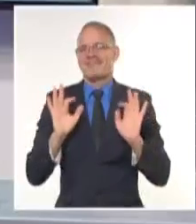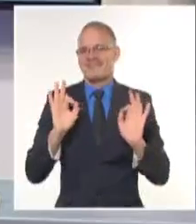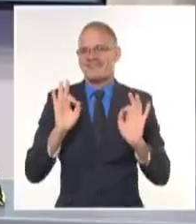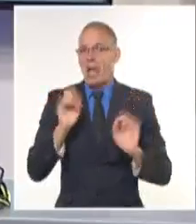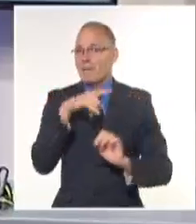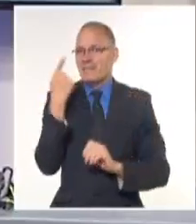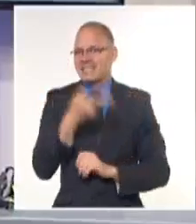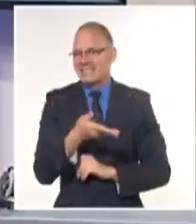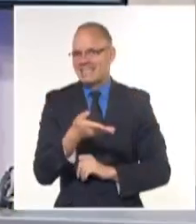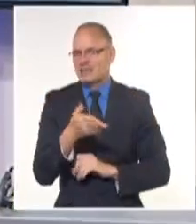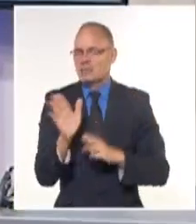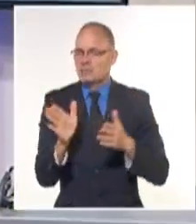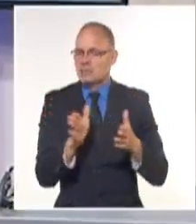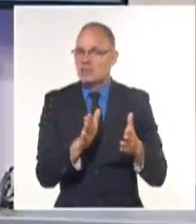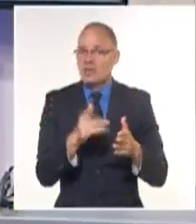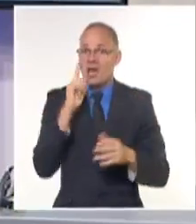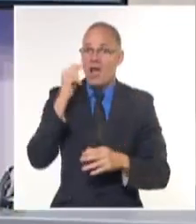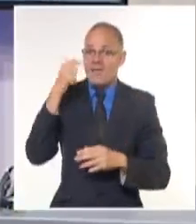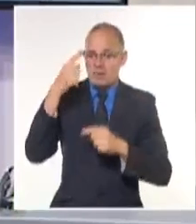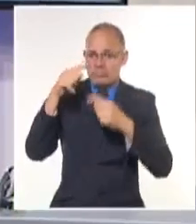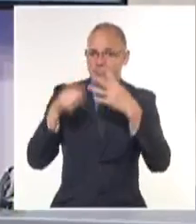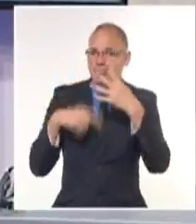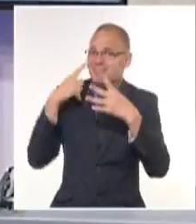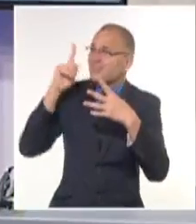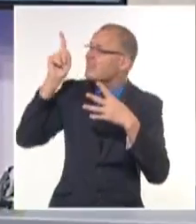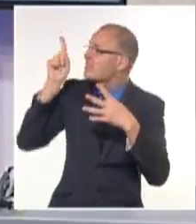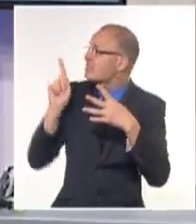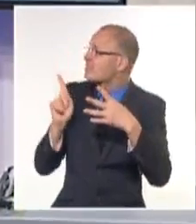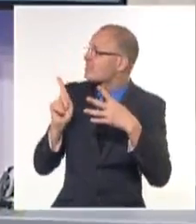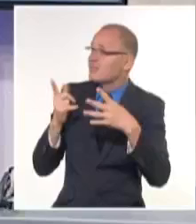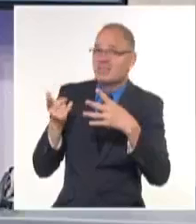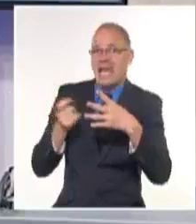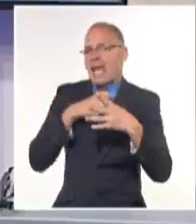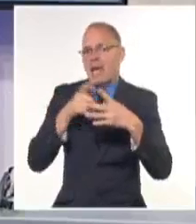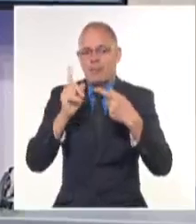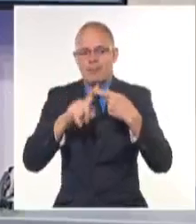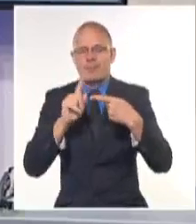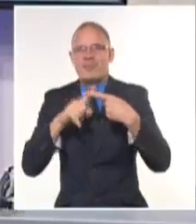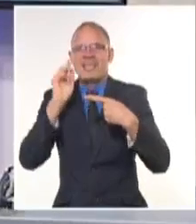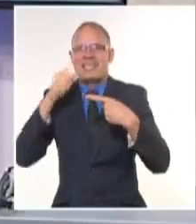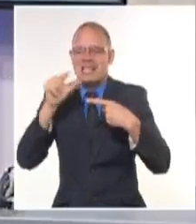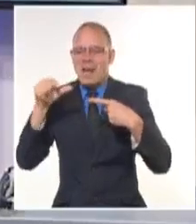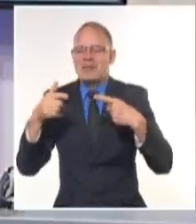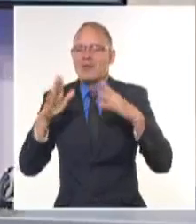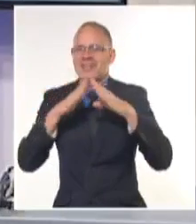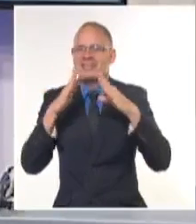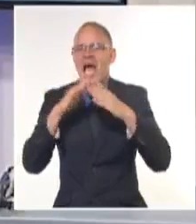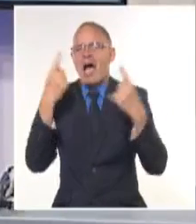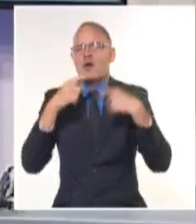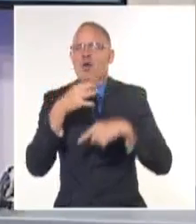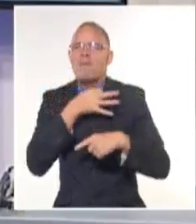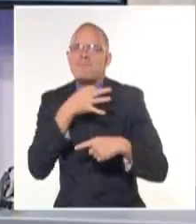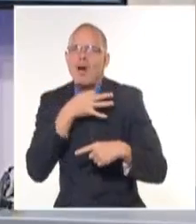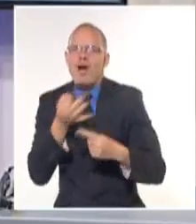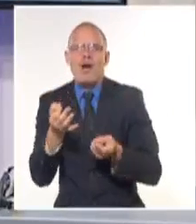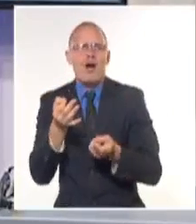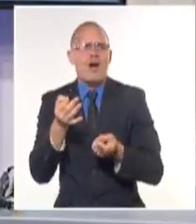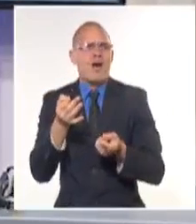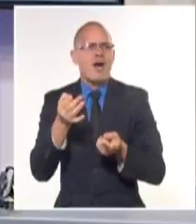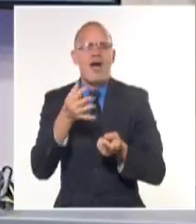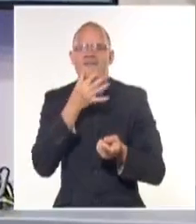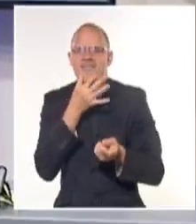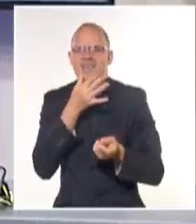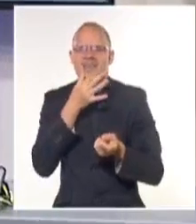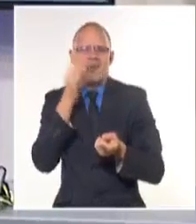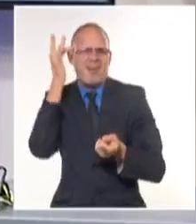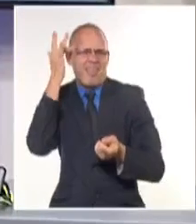estos temas merecería un programa completo, fíjense, para analizar. Los centros de acogida, un tema tan sensible. Aquí hemos hablado de esto con los compañeros de trabajo y